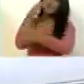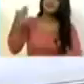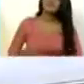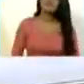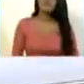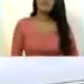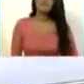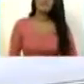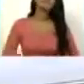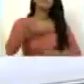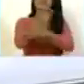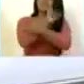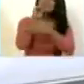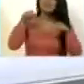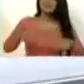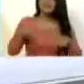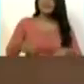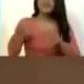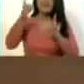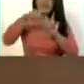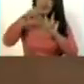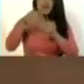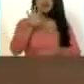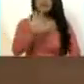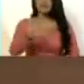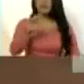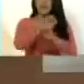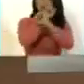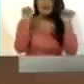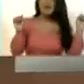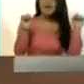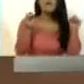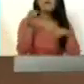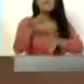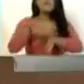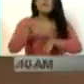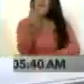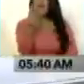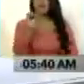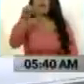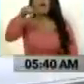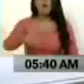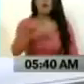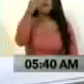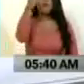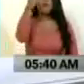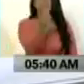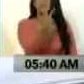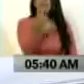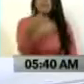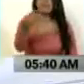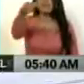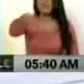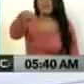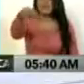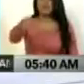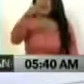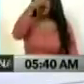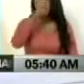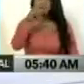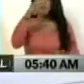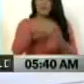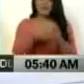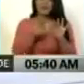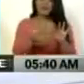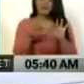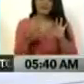Canta el Gallo, acá en Venezolana de Televisión, 5 de la mañana con 40 minutos, 21 de noviembre del año 2016, como